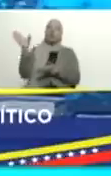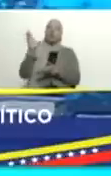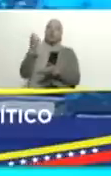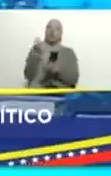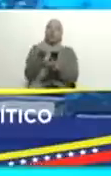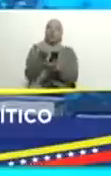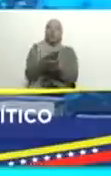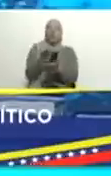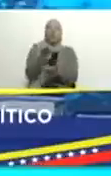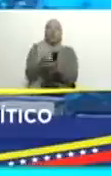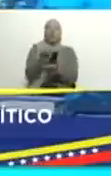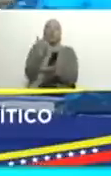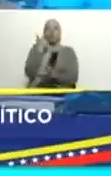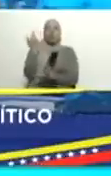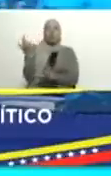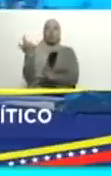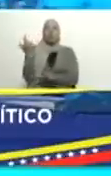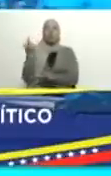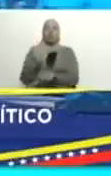Monagas, Maturín,